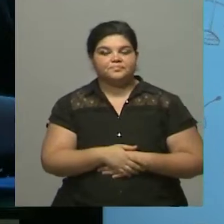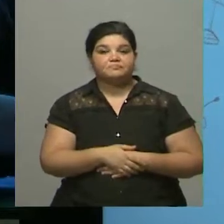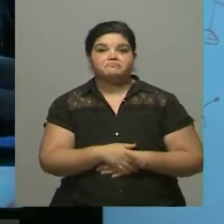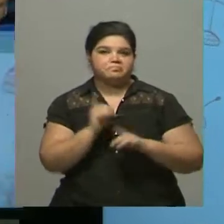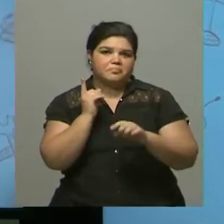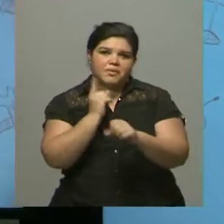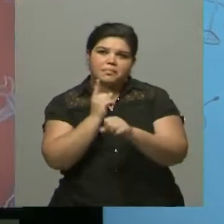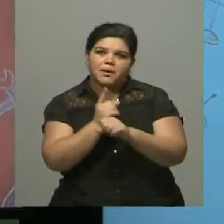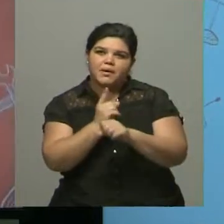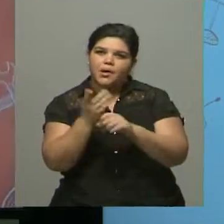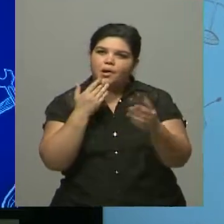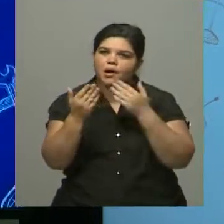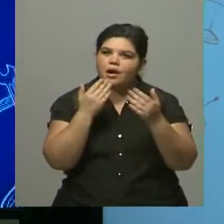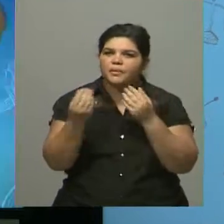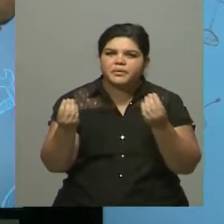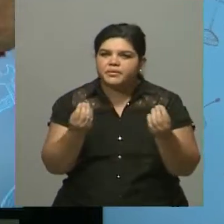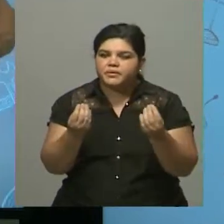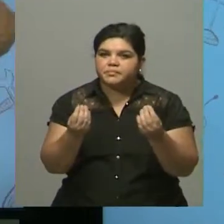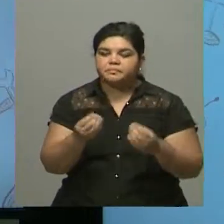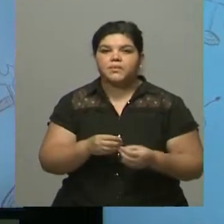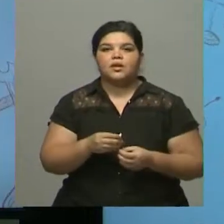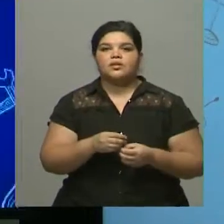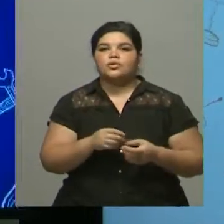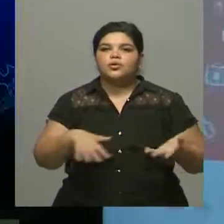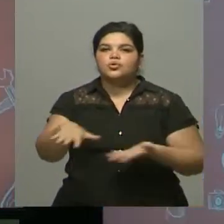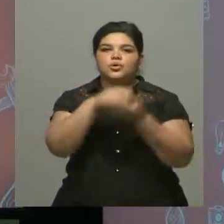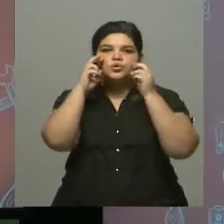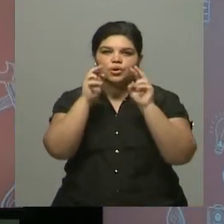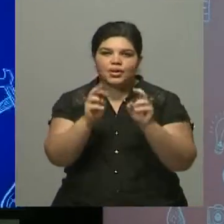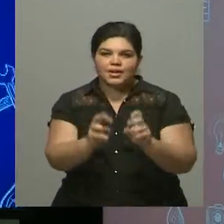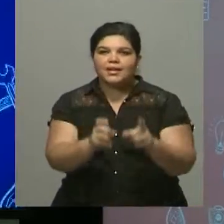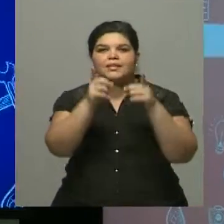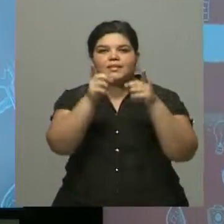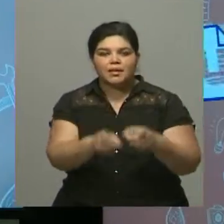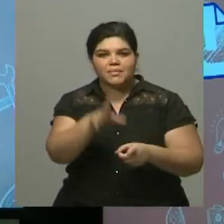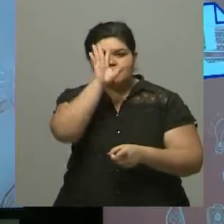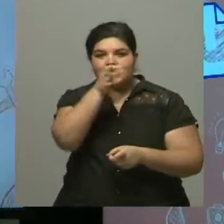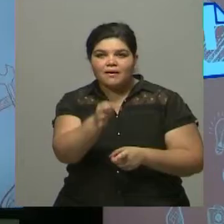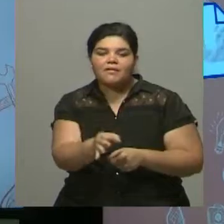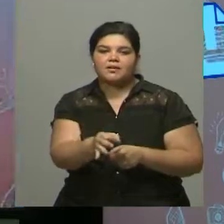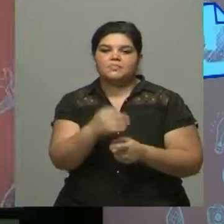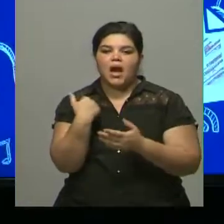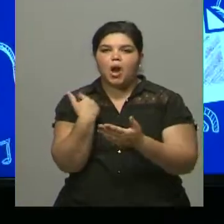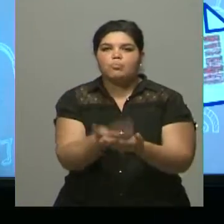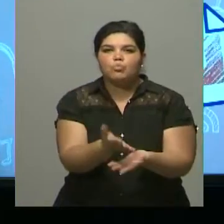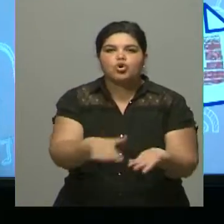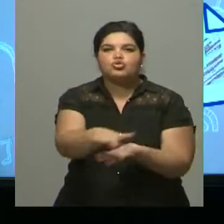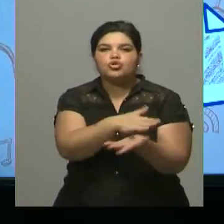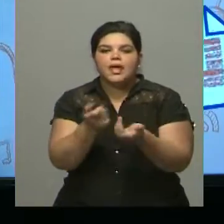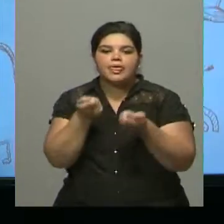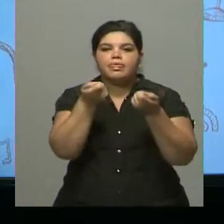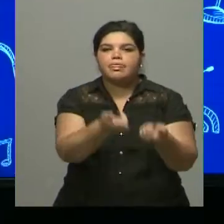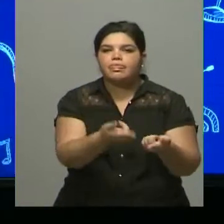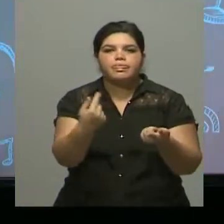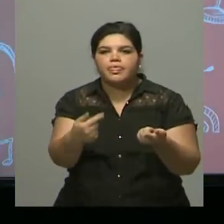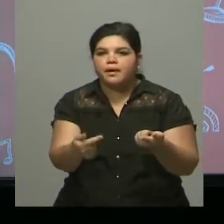qué significa la carrera de sociología y cuál es el aporte que hace a la sociedad. Bueno, esa es la